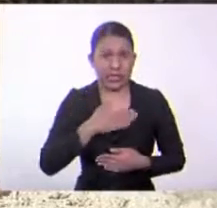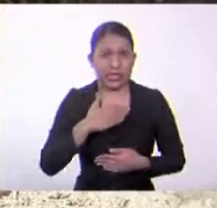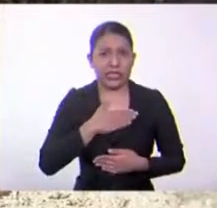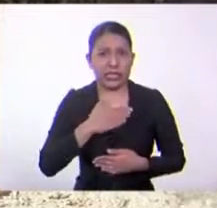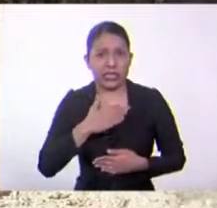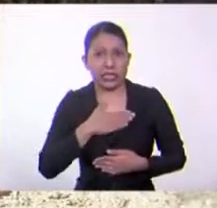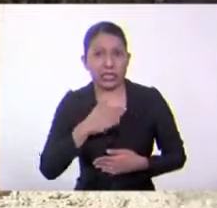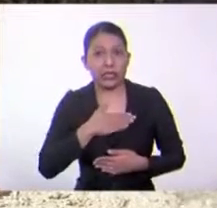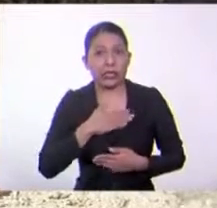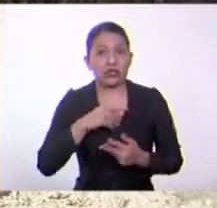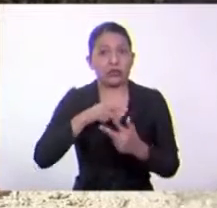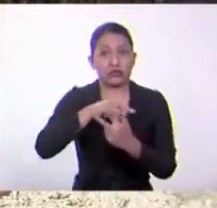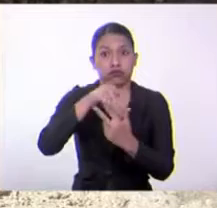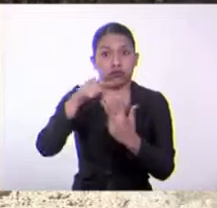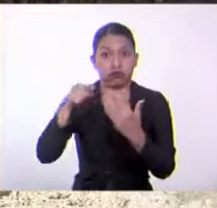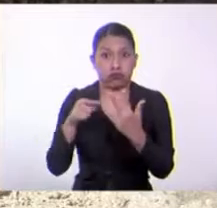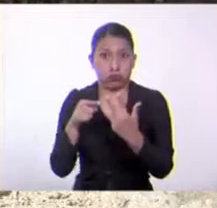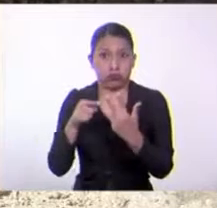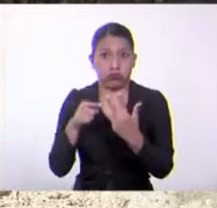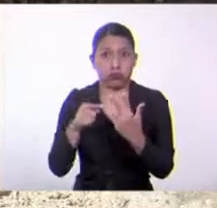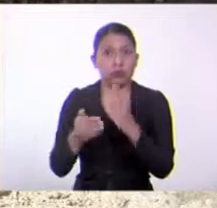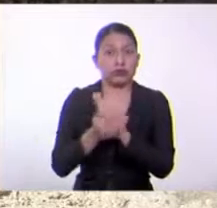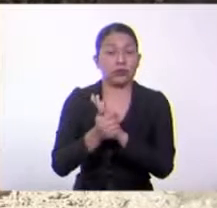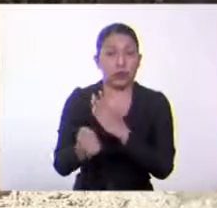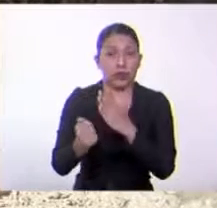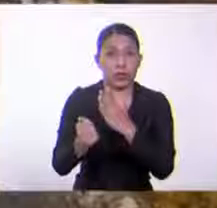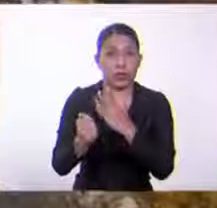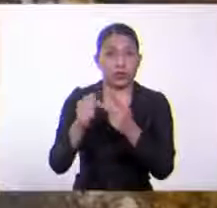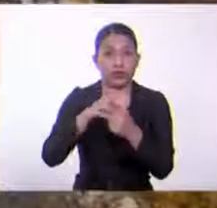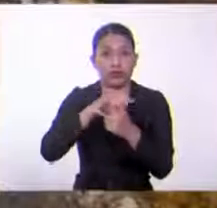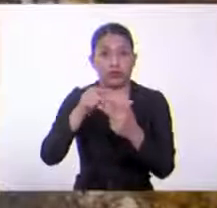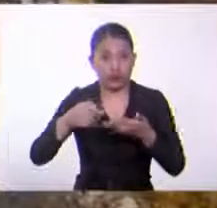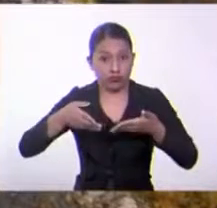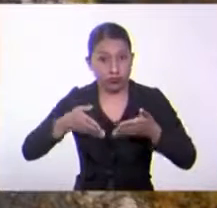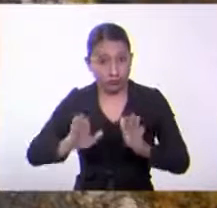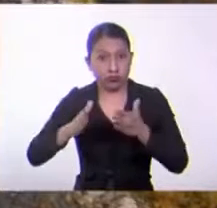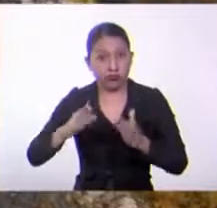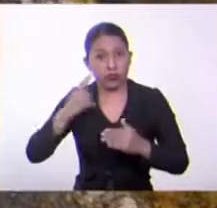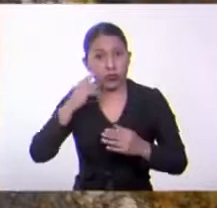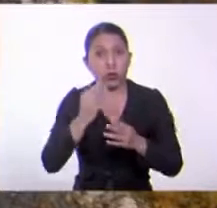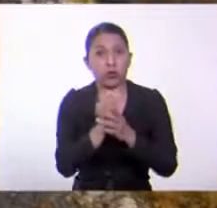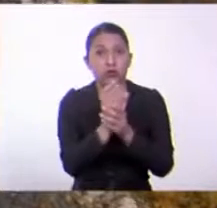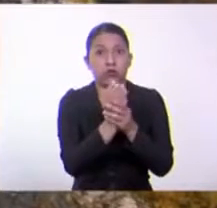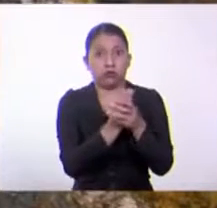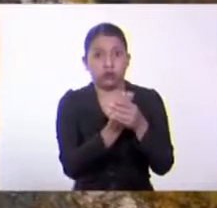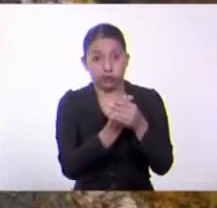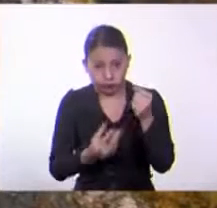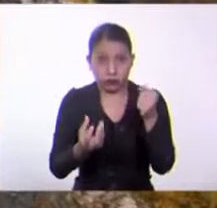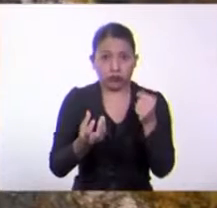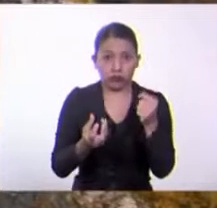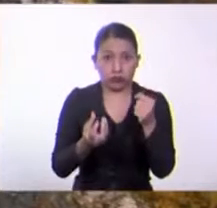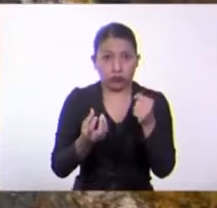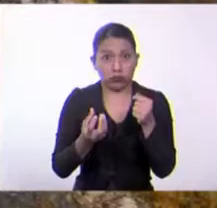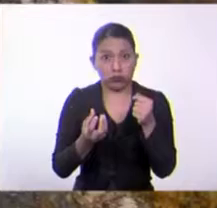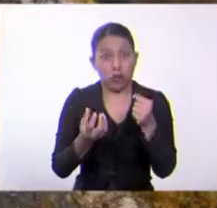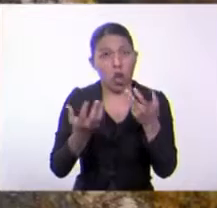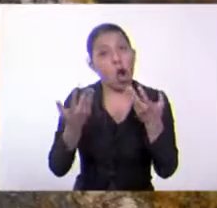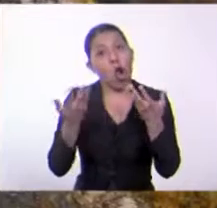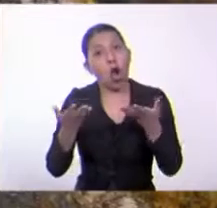los tres tipos de reproducción, es decir, vivíparos, ovíparos